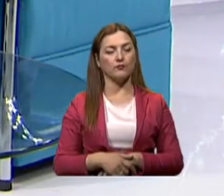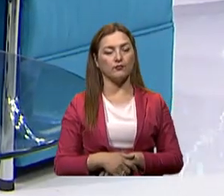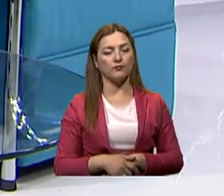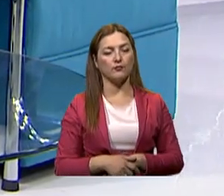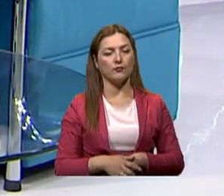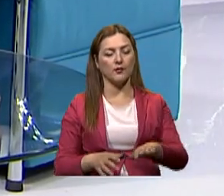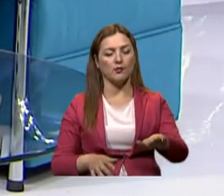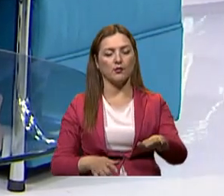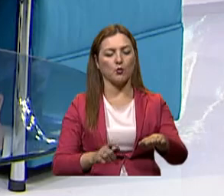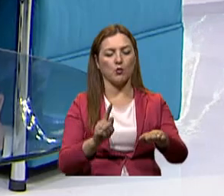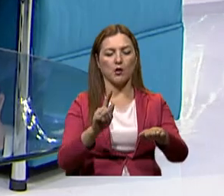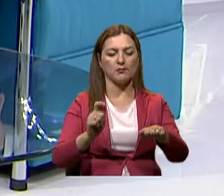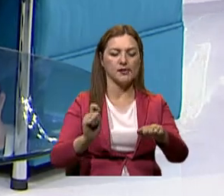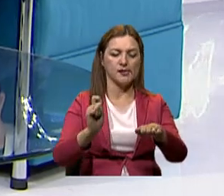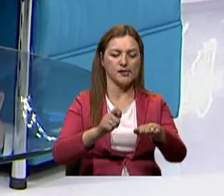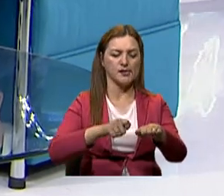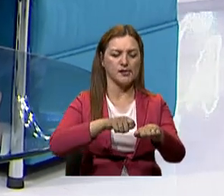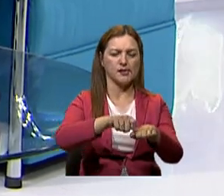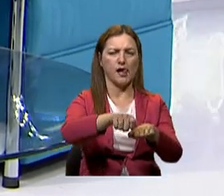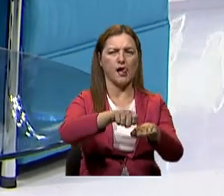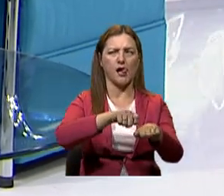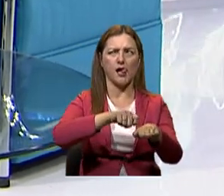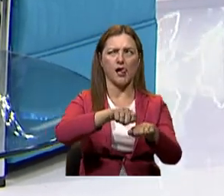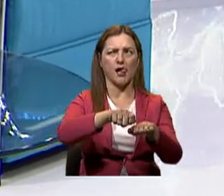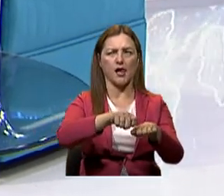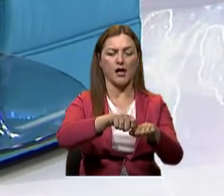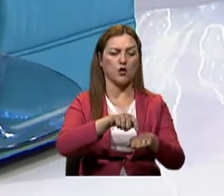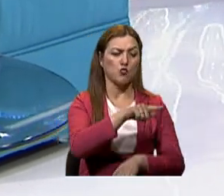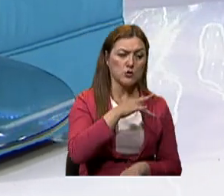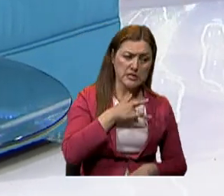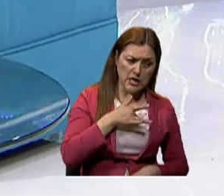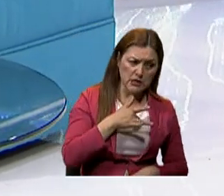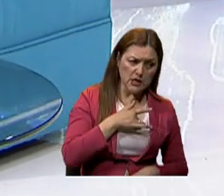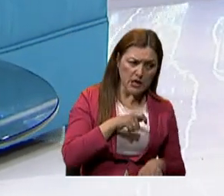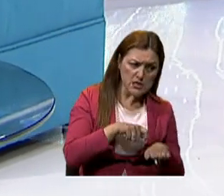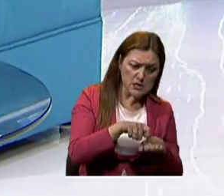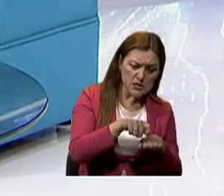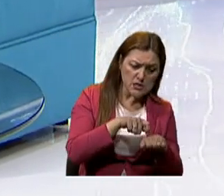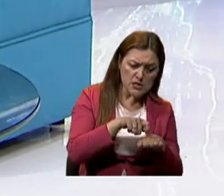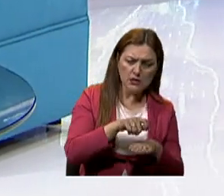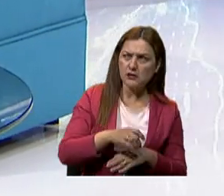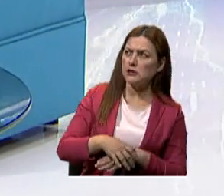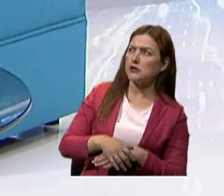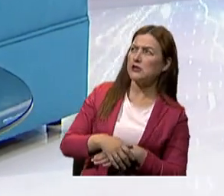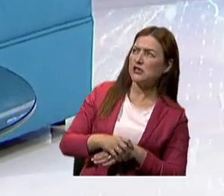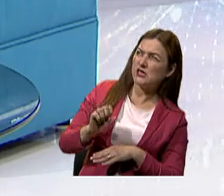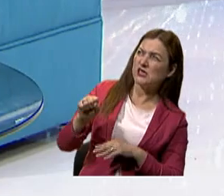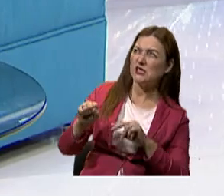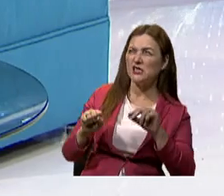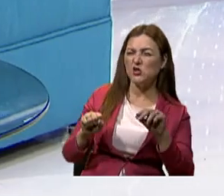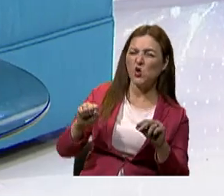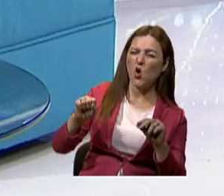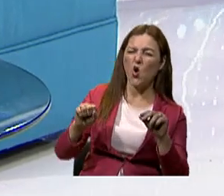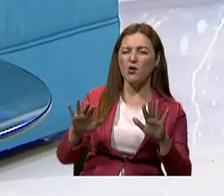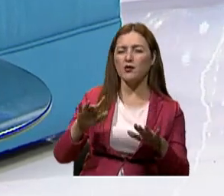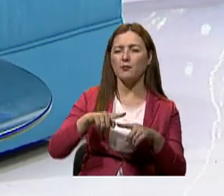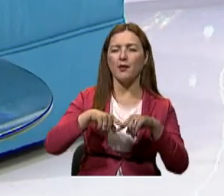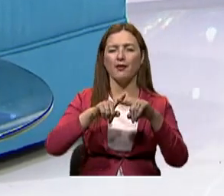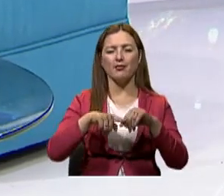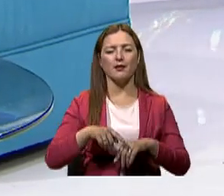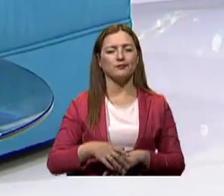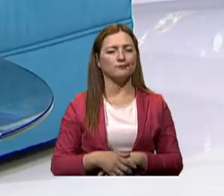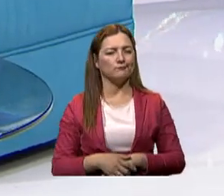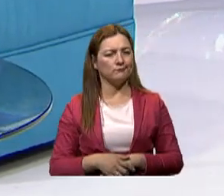tiene sensibilidad en los dedos, en los nudillos de los pies, o también podemos ver cómo están sus reflejos neurológicos. Perfecto. Es decir,